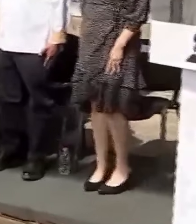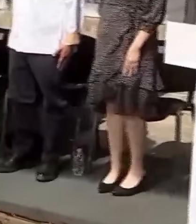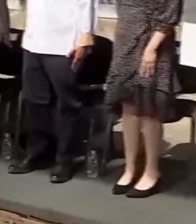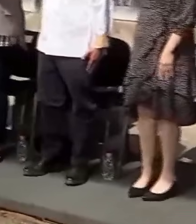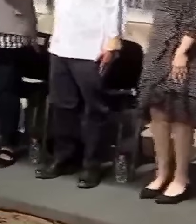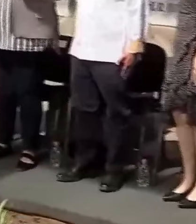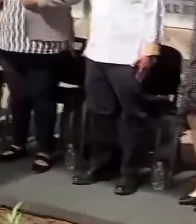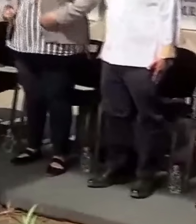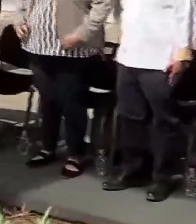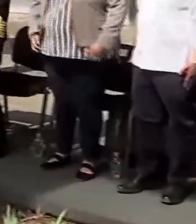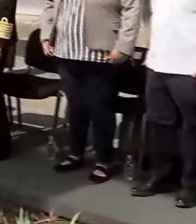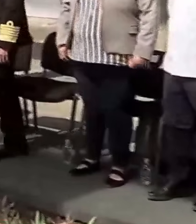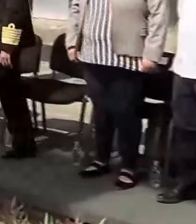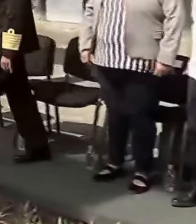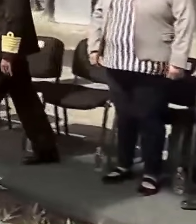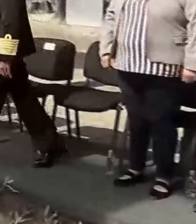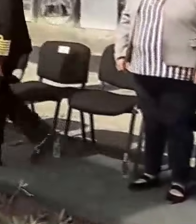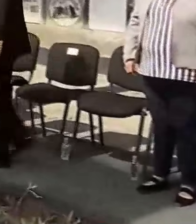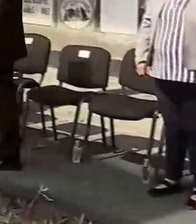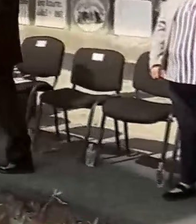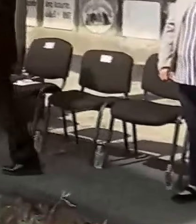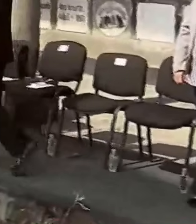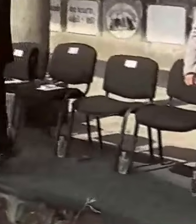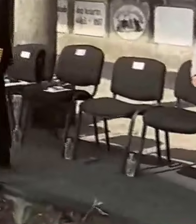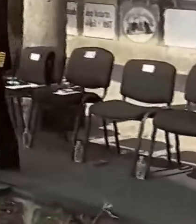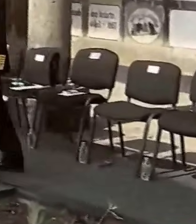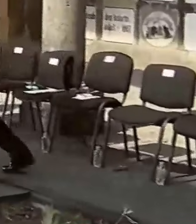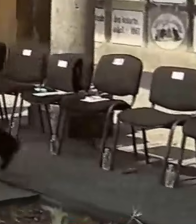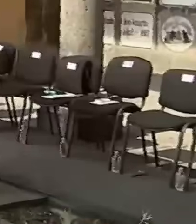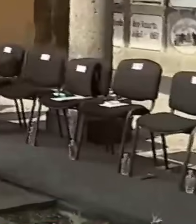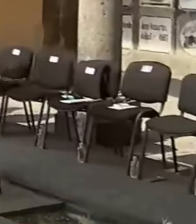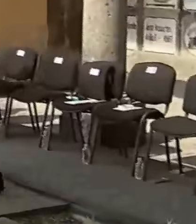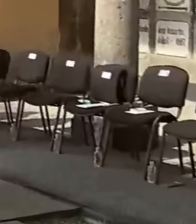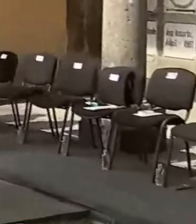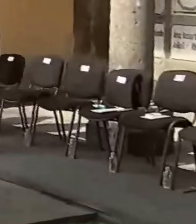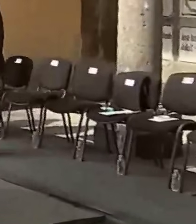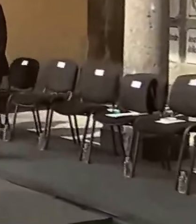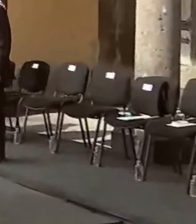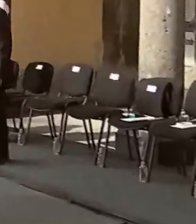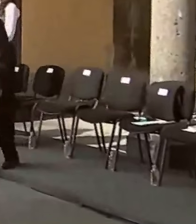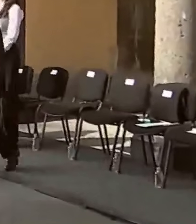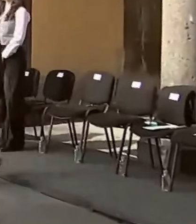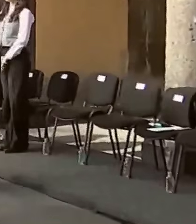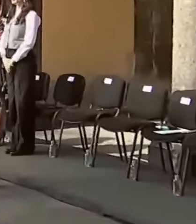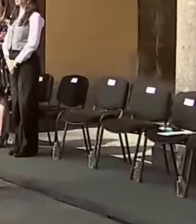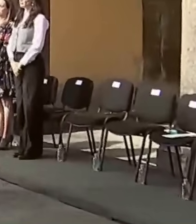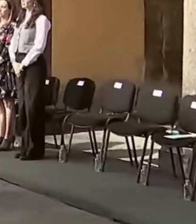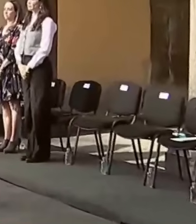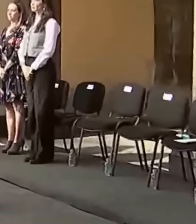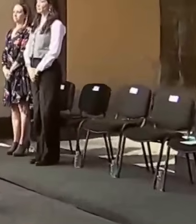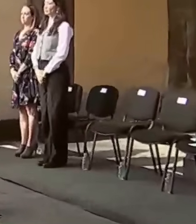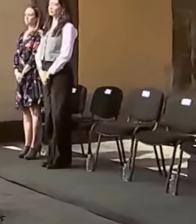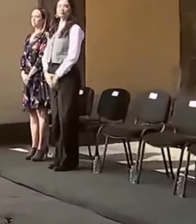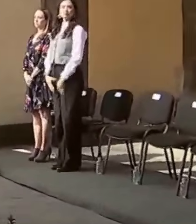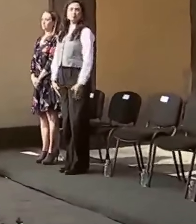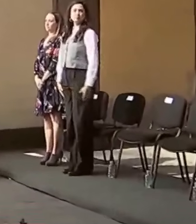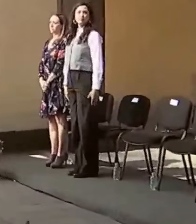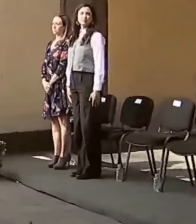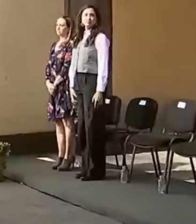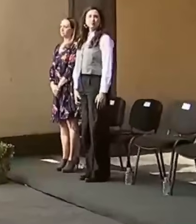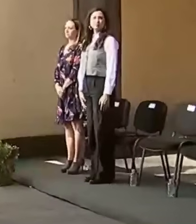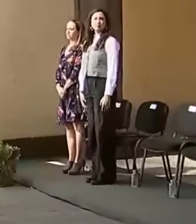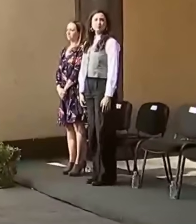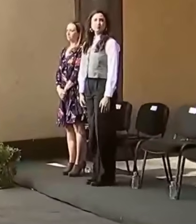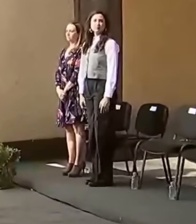Gobernación, los secretarios de la Defensa Nacional, de Marina y de Relaciones Exteriores montarán una guardia de honor al presidente